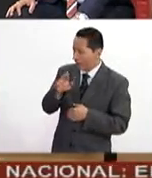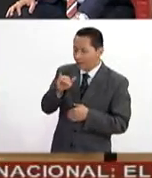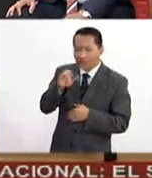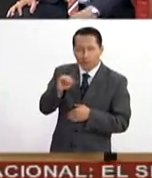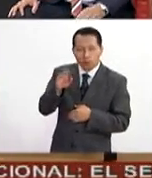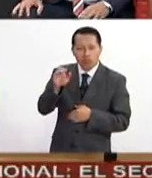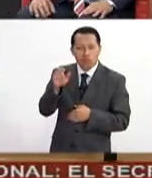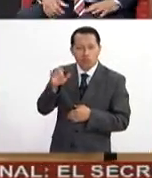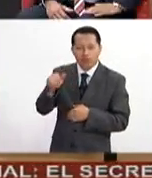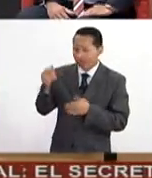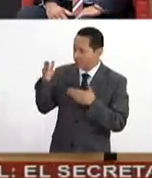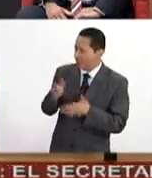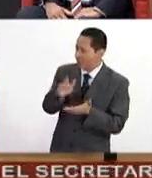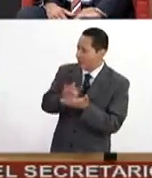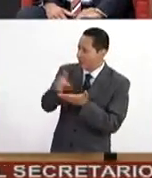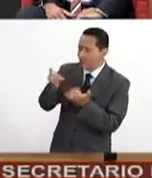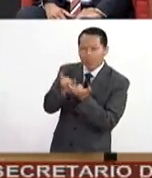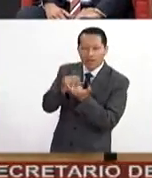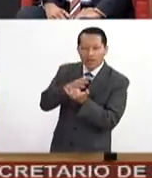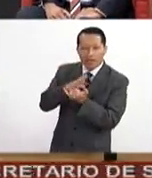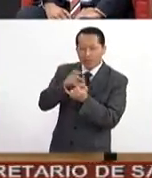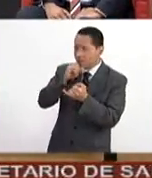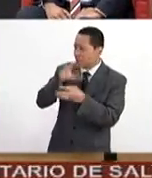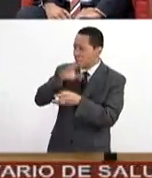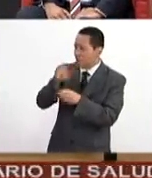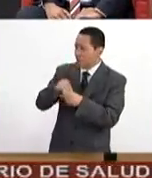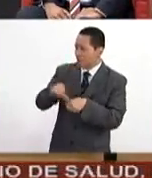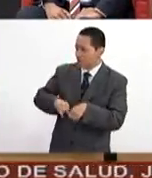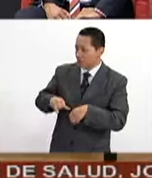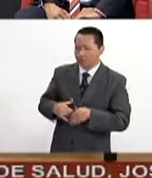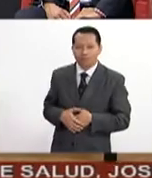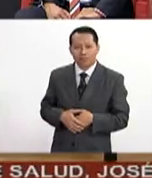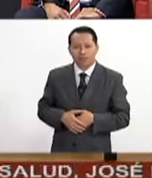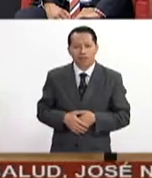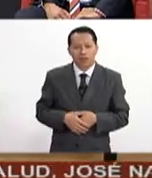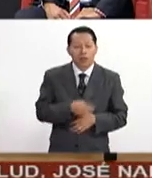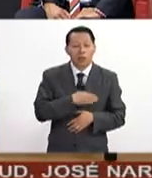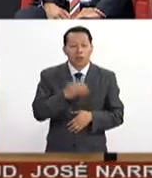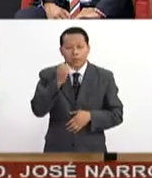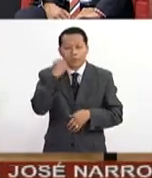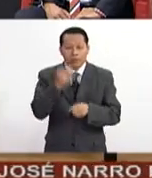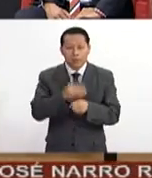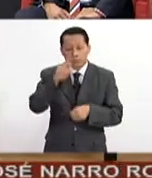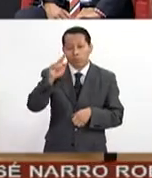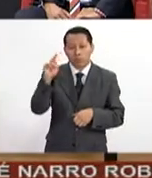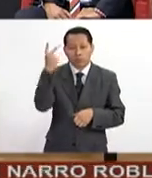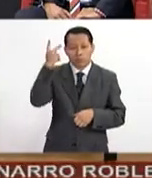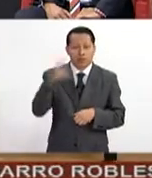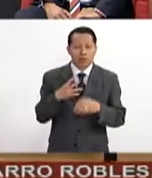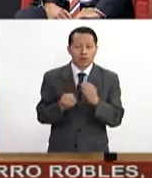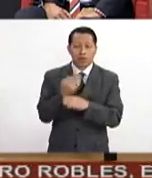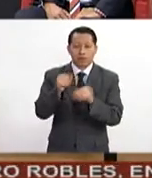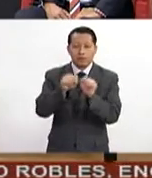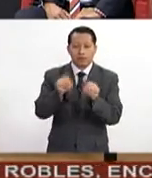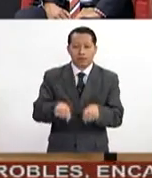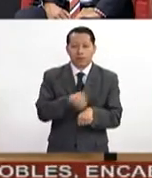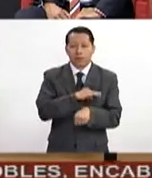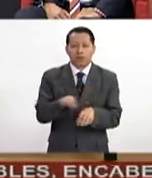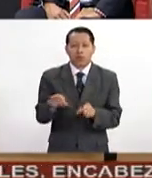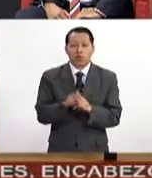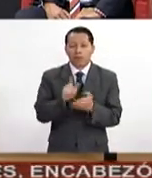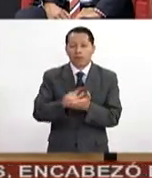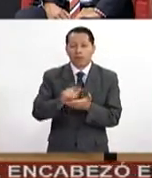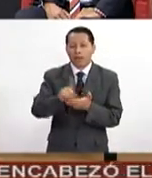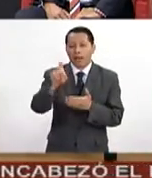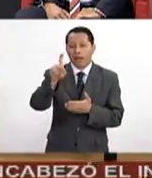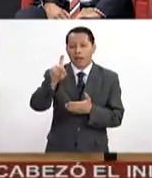por estar aquí con nosotros, con esos datos interesantísimos siempre. Bueno, estudiantes del Politécnico crearon un novedoso sistema para limpiar